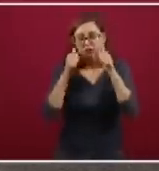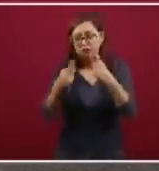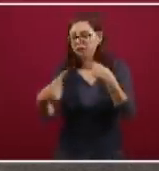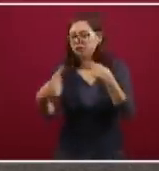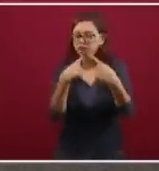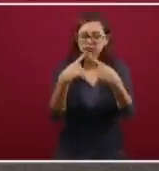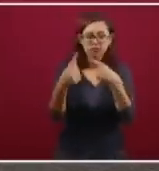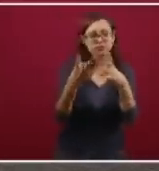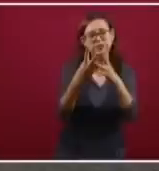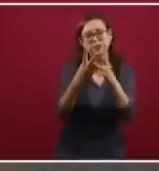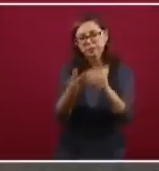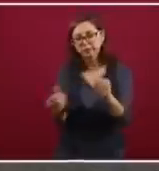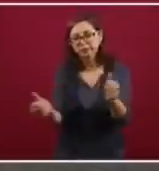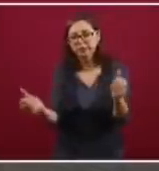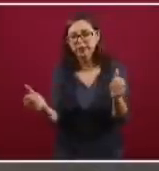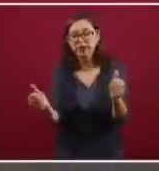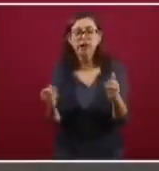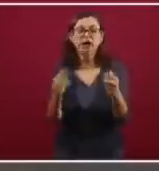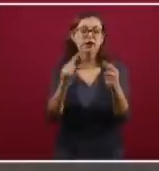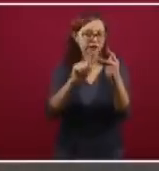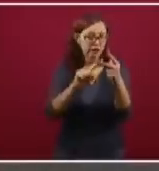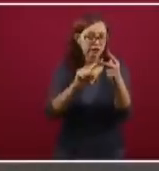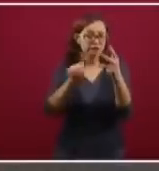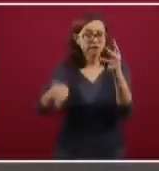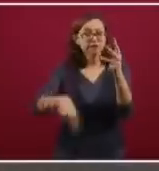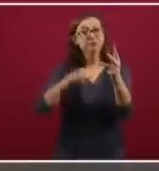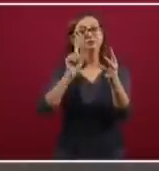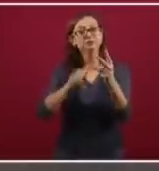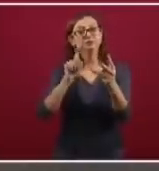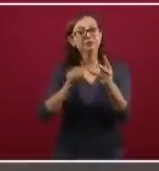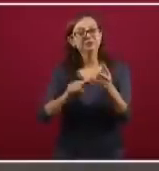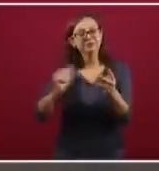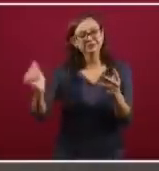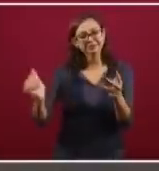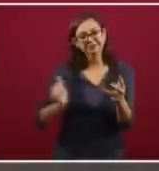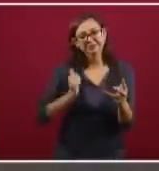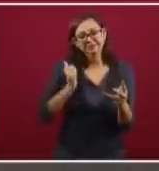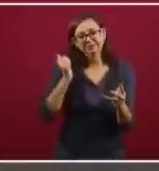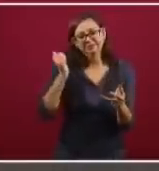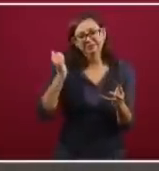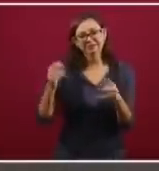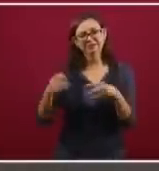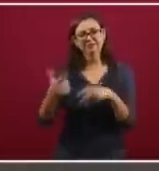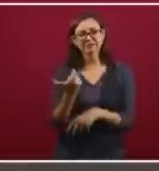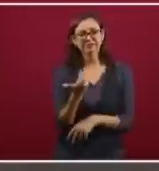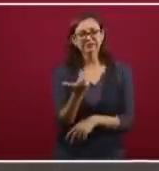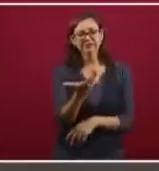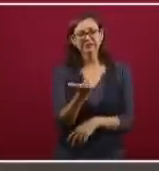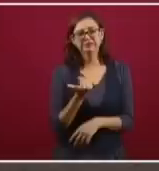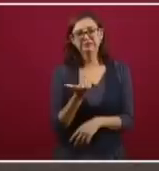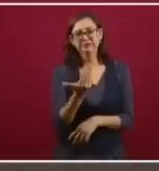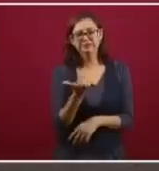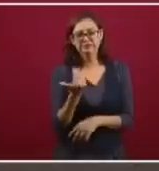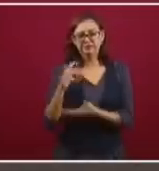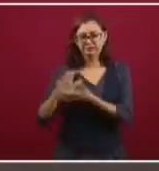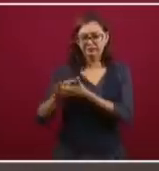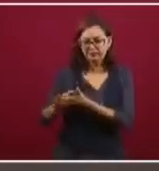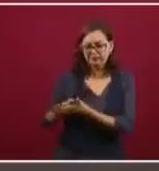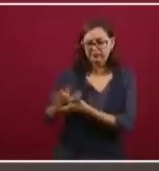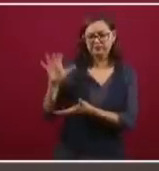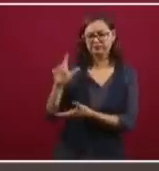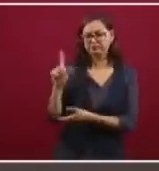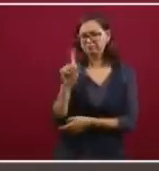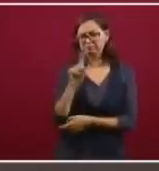quienes pues sacan recursos también, no es la mayoría de los